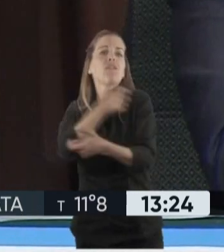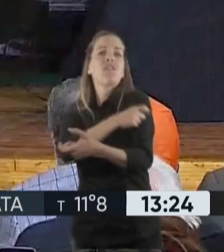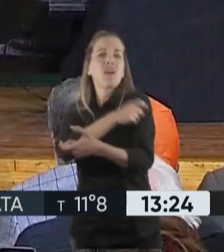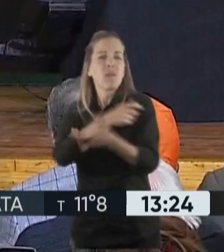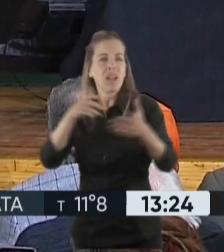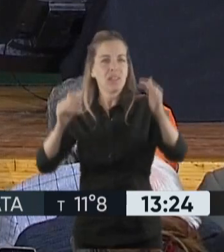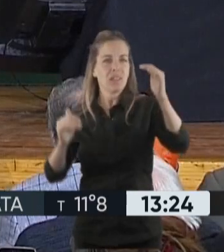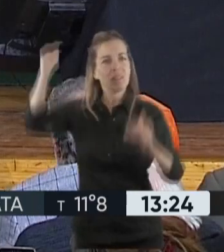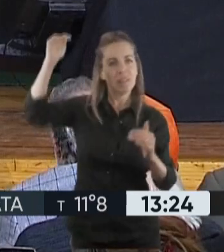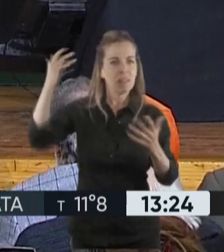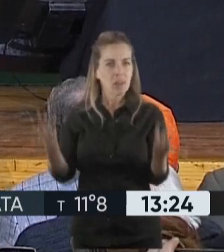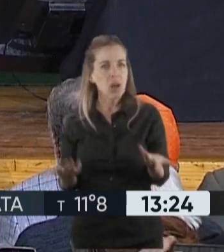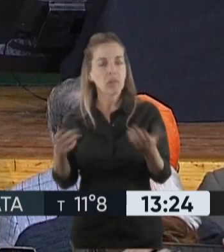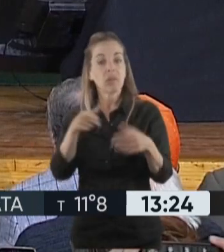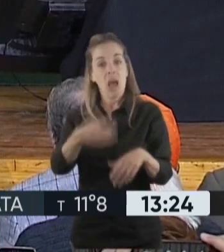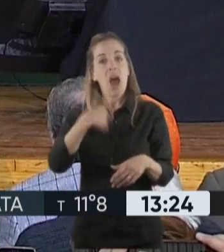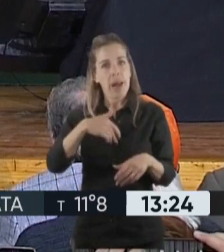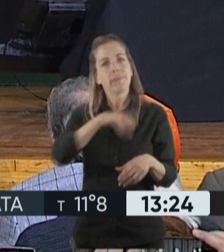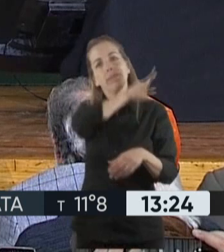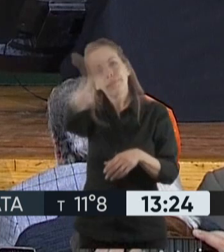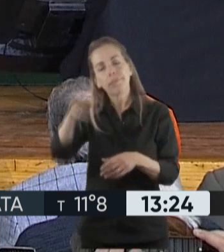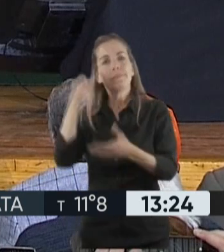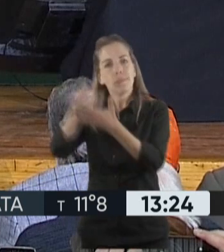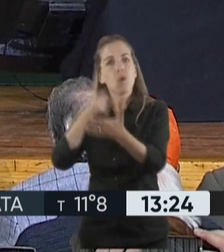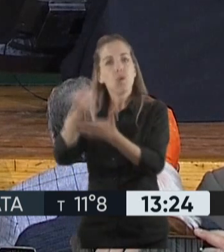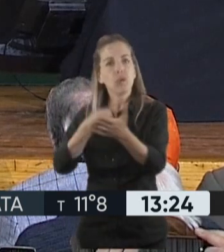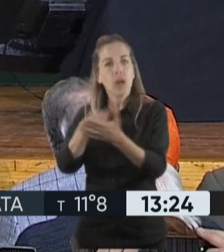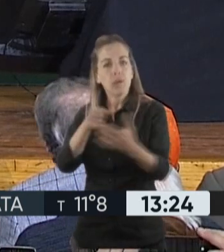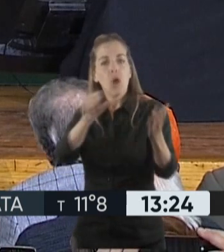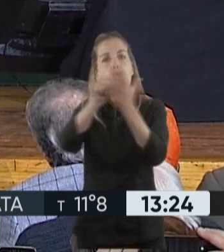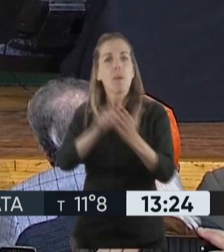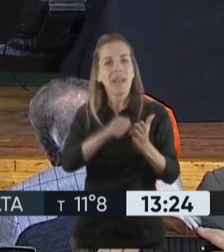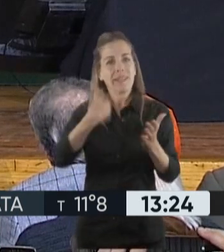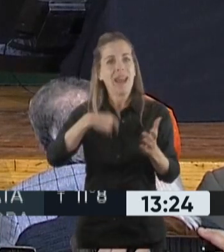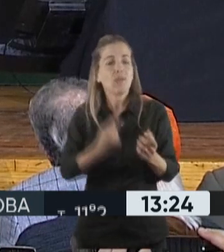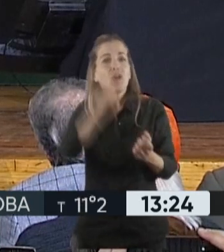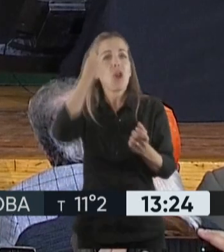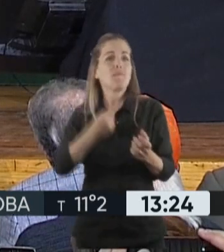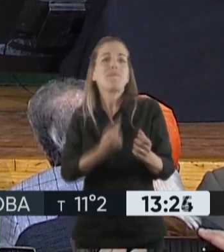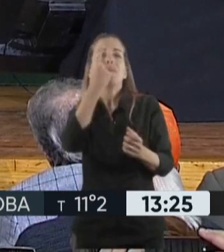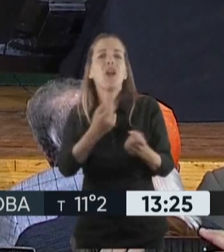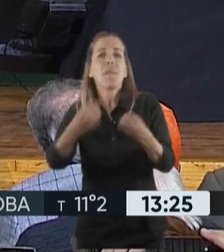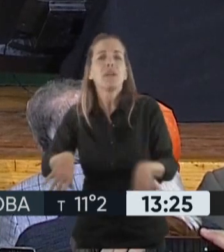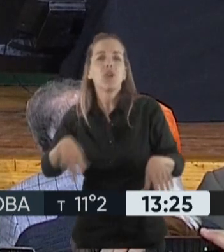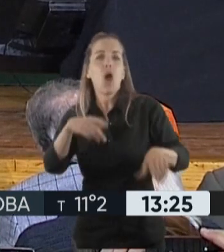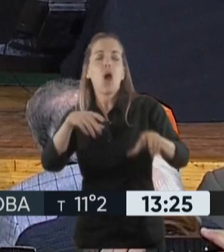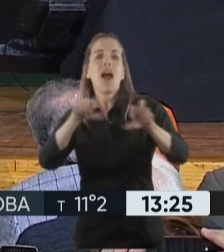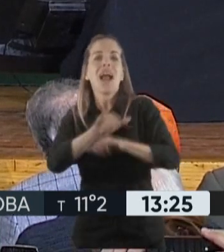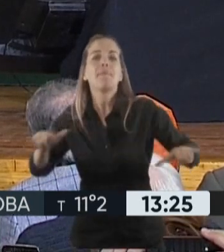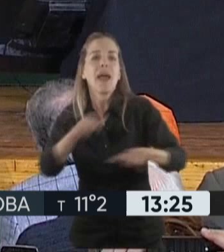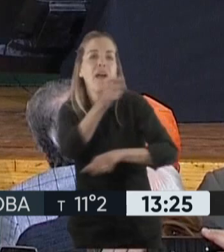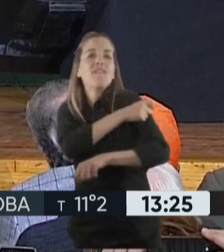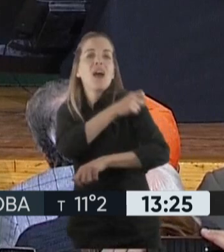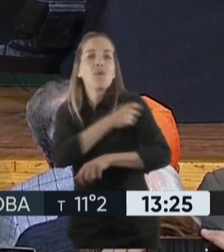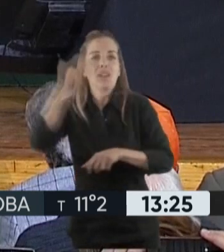vacunas. Y ahí fuimos a pelear nosotros. Fuimos de los países que primero empezó a vacunar, allá en diciembre